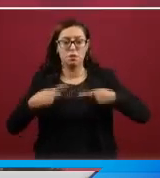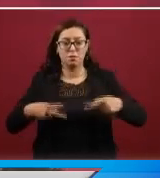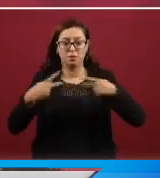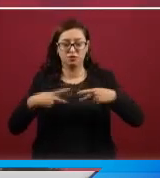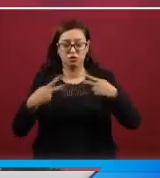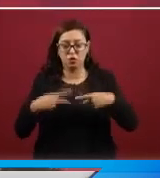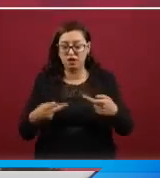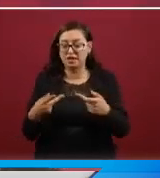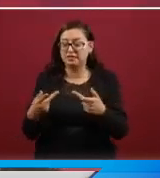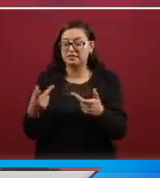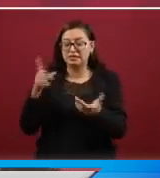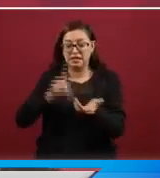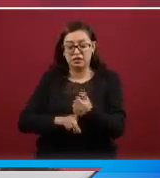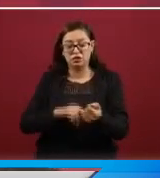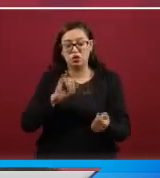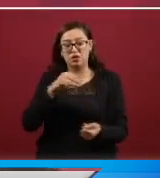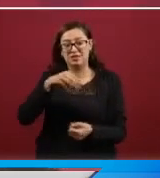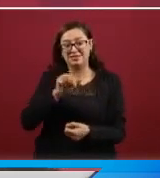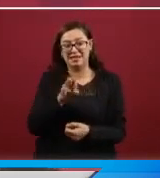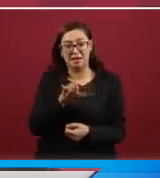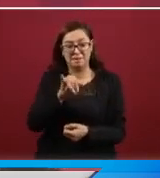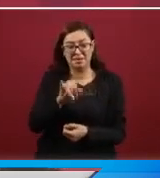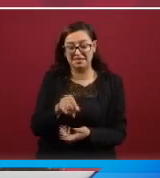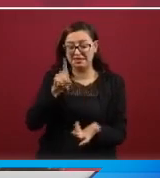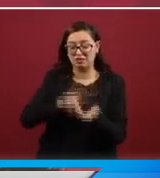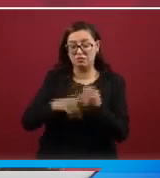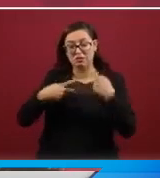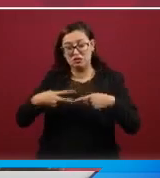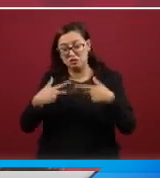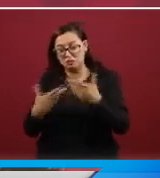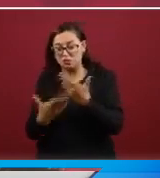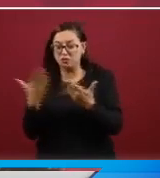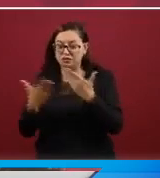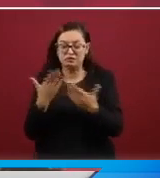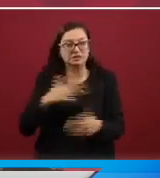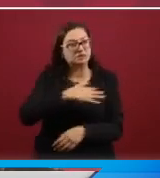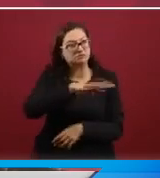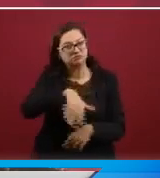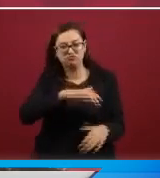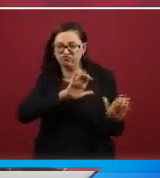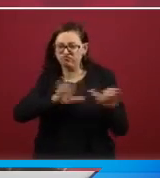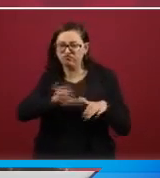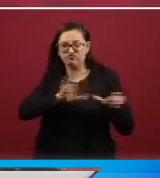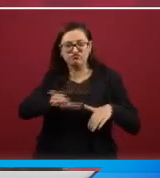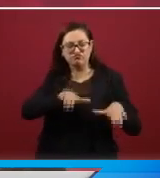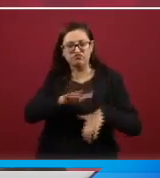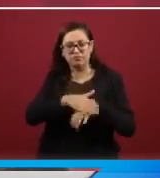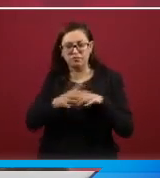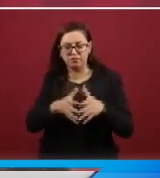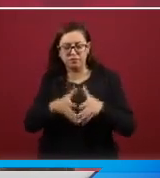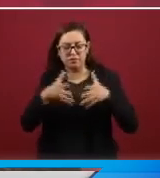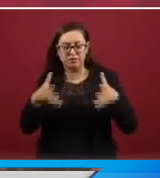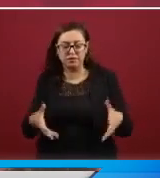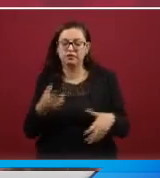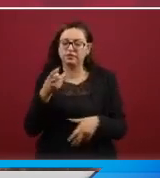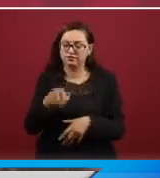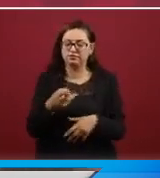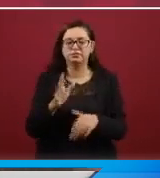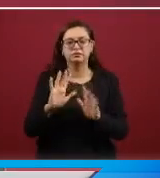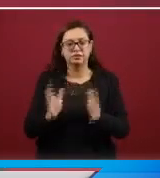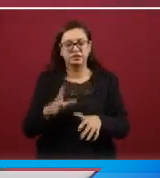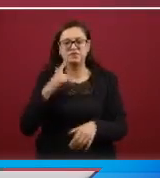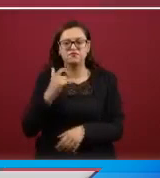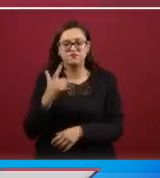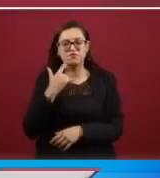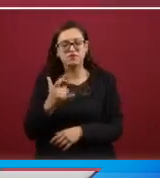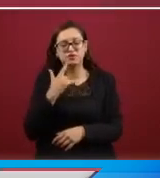de Honduras, El Salvador y Guatemala, que se financiarán con el presupuesto del Plan Mérida. El Plan Sembrando Vida ya se ha extendido a El Salvador. Durante el